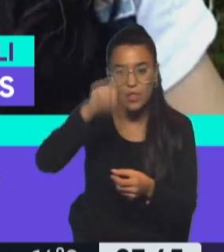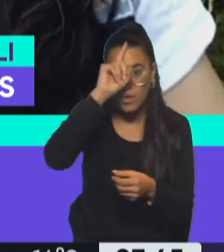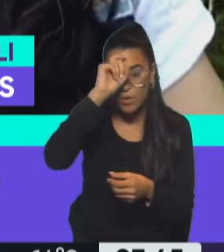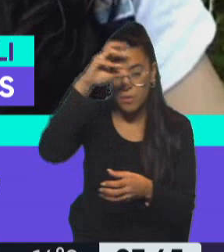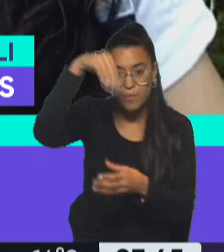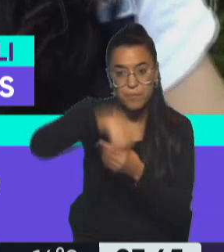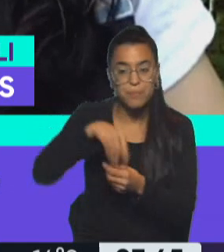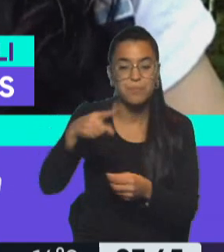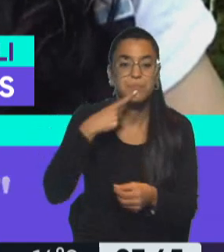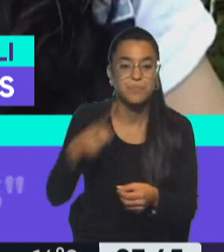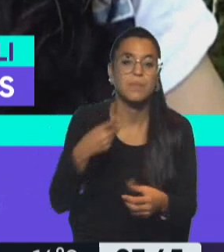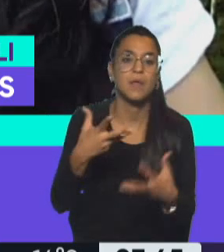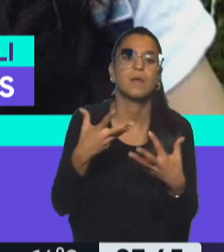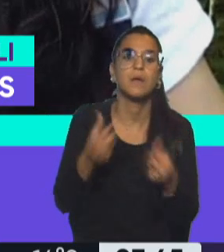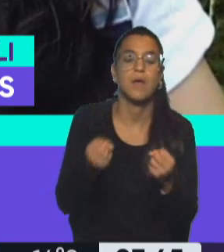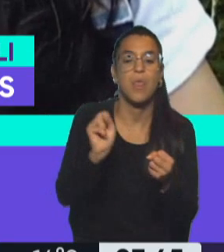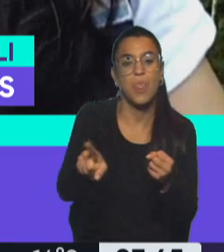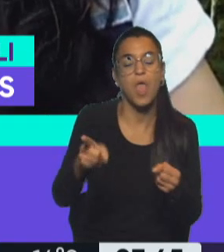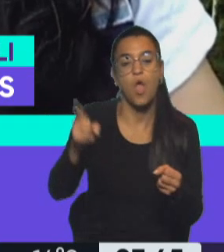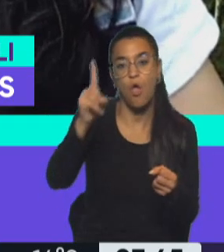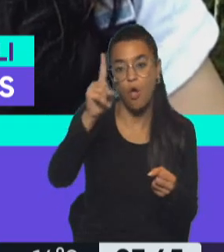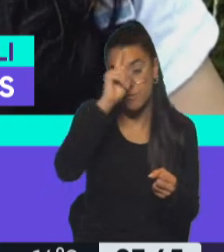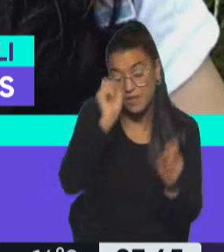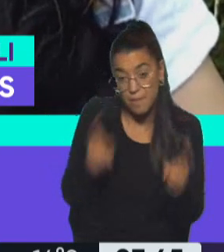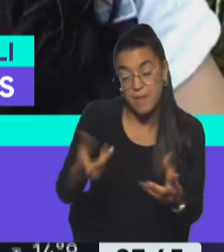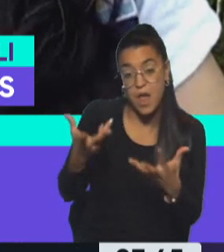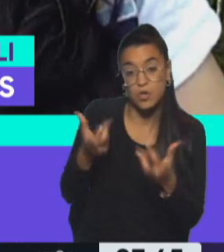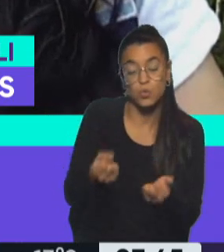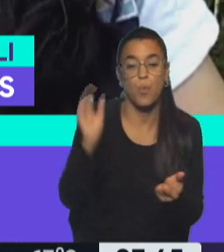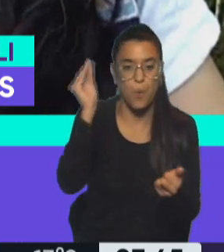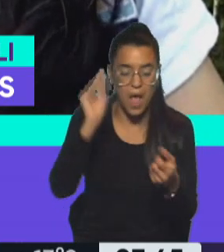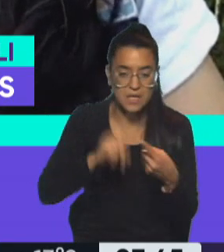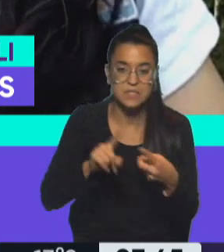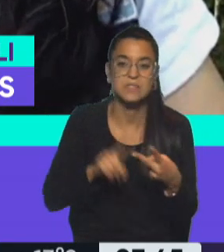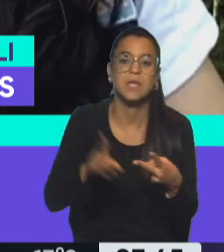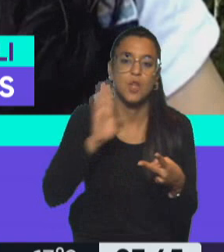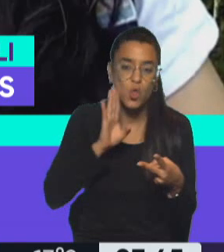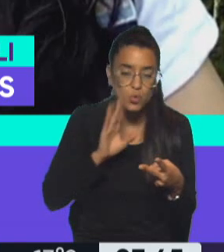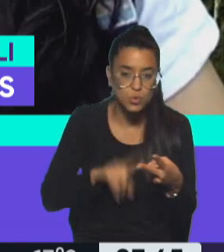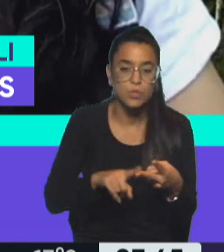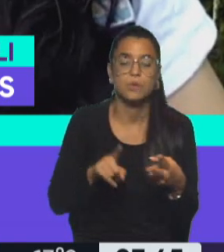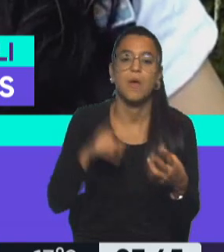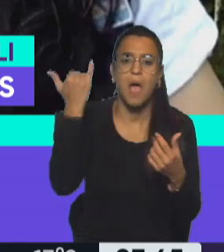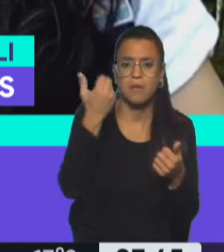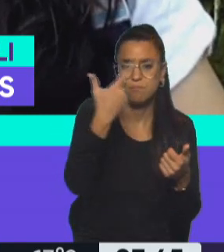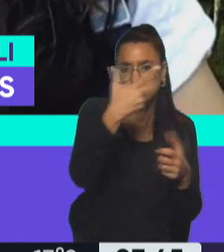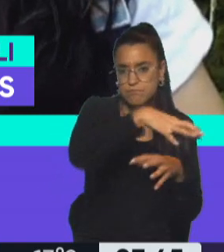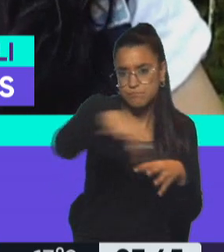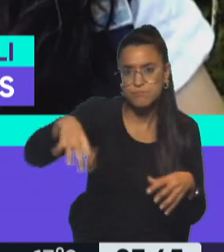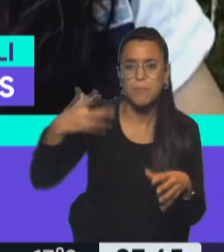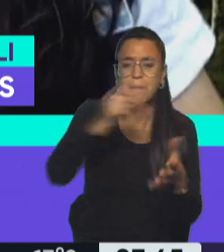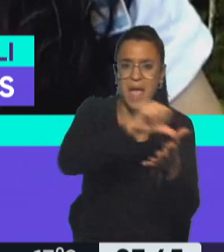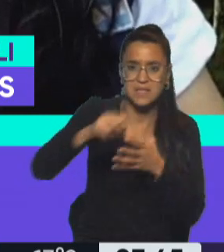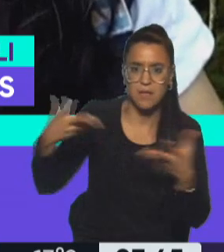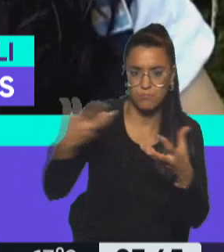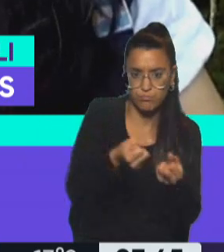la capacidad sanitaria de ese hospital y colaborando también junto con Brasil, con Estados Unidos y con varias cooperaciones de otros países. Y